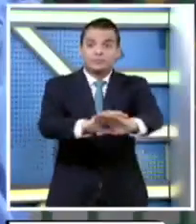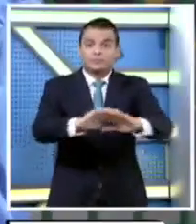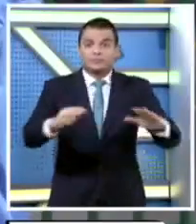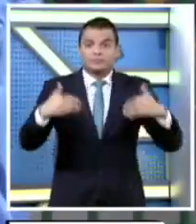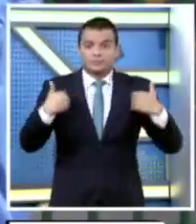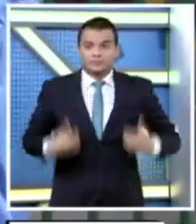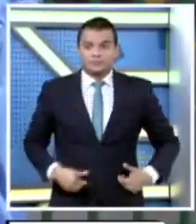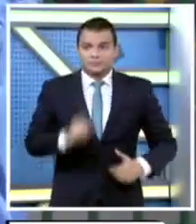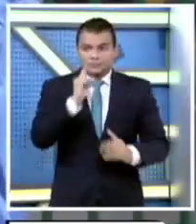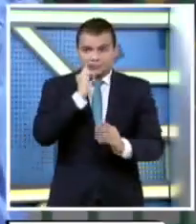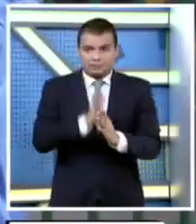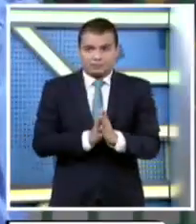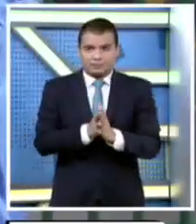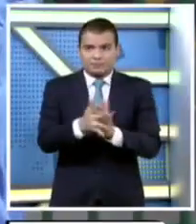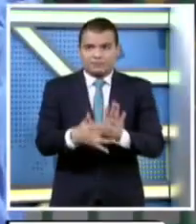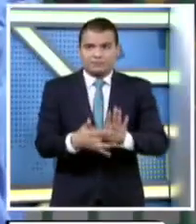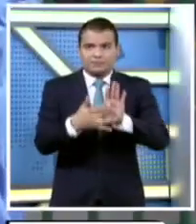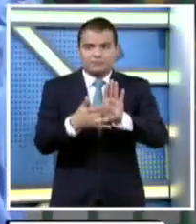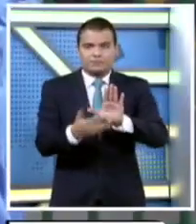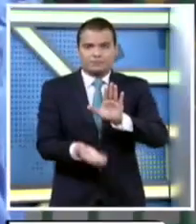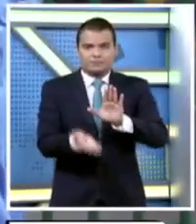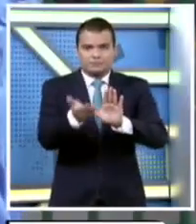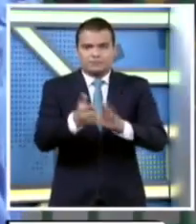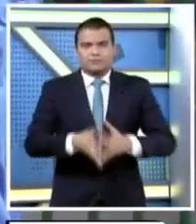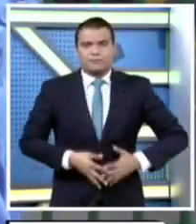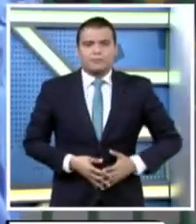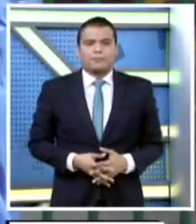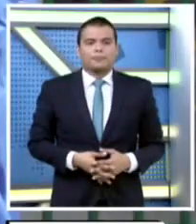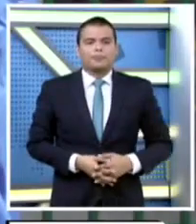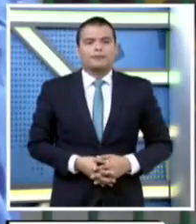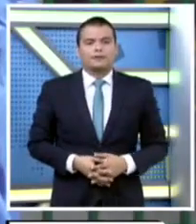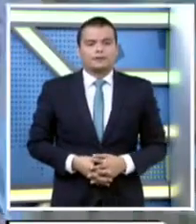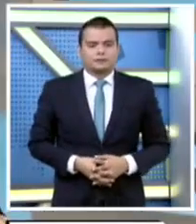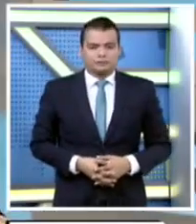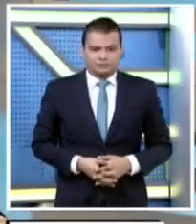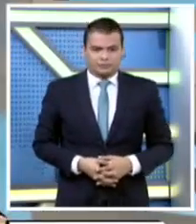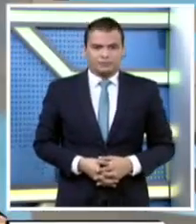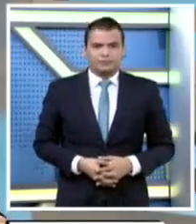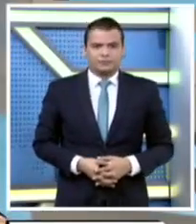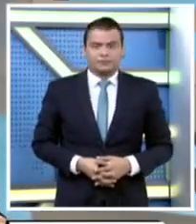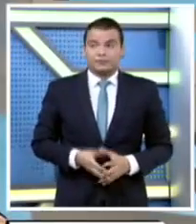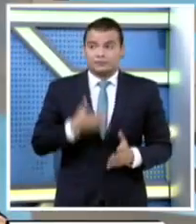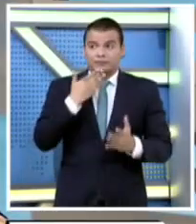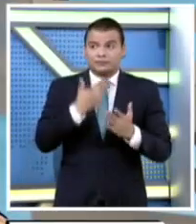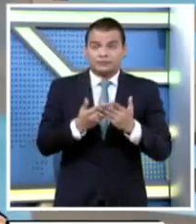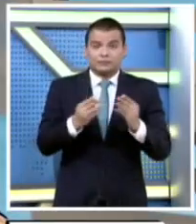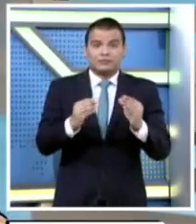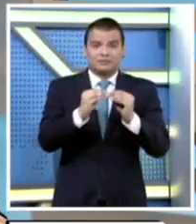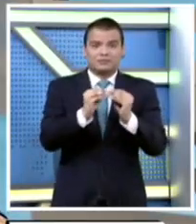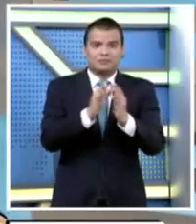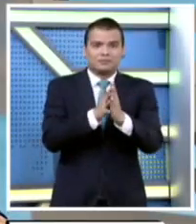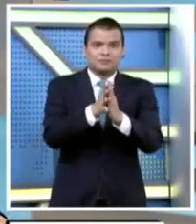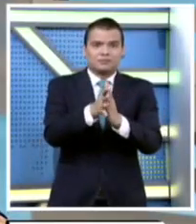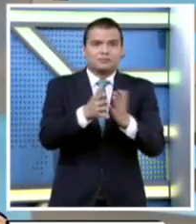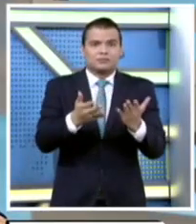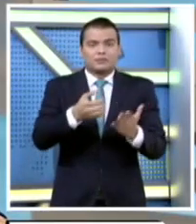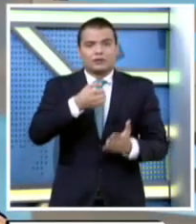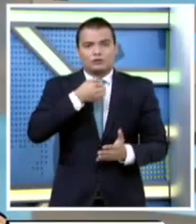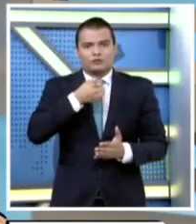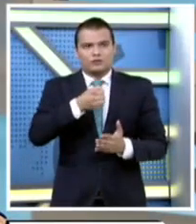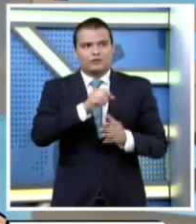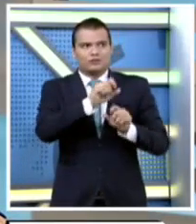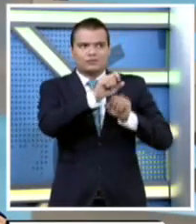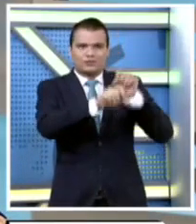el oriente de la ciudad, Jairo Zapata, porque el noticiero 90 Minutos está en ti, está en todas partes. Jairo, y a propósito de este tema, 90 Minutos consultó